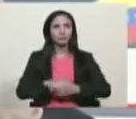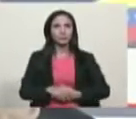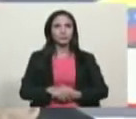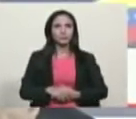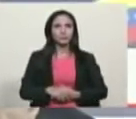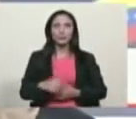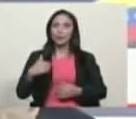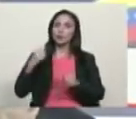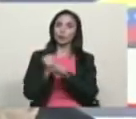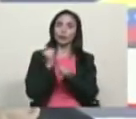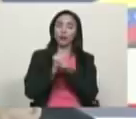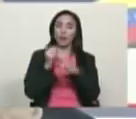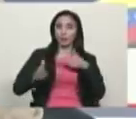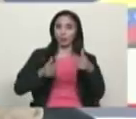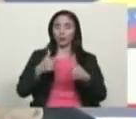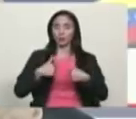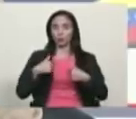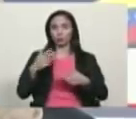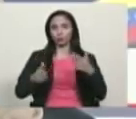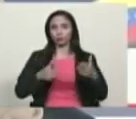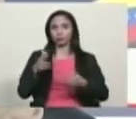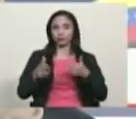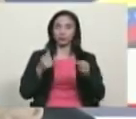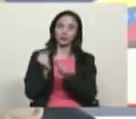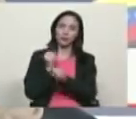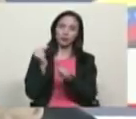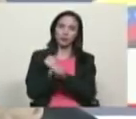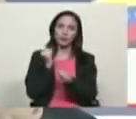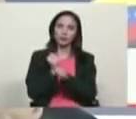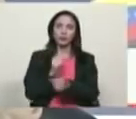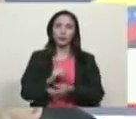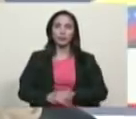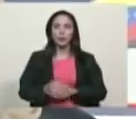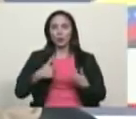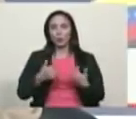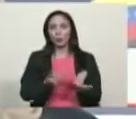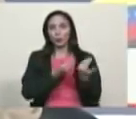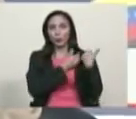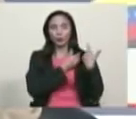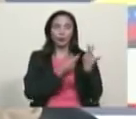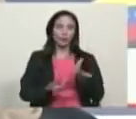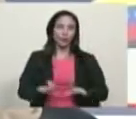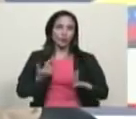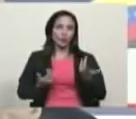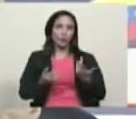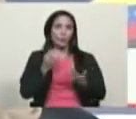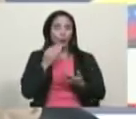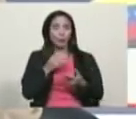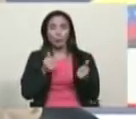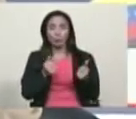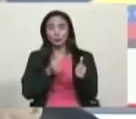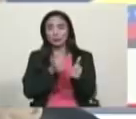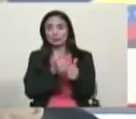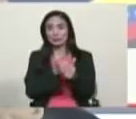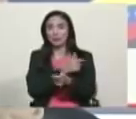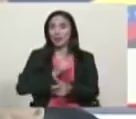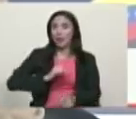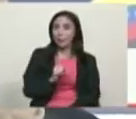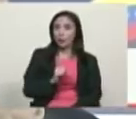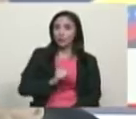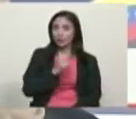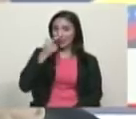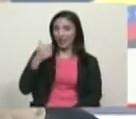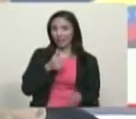Yo trabajaba en el metro de Caracas. Y teníamos nuestros trucos para no ser perseguidos por la policía política de